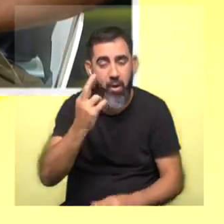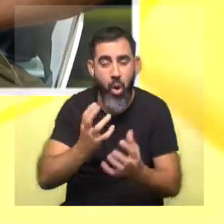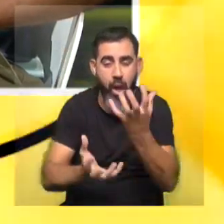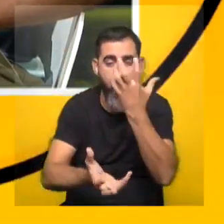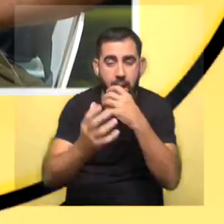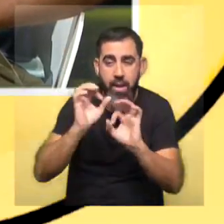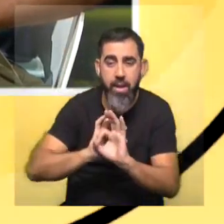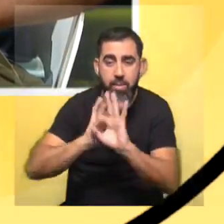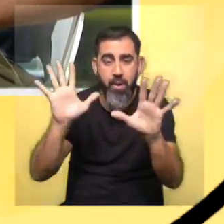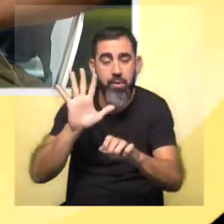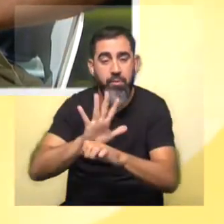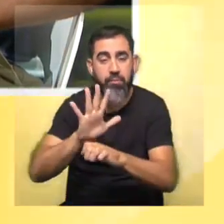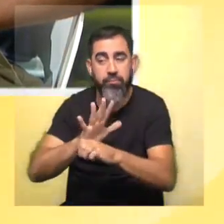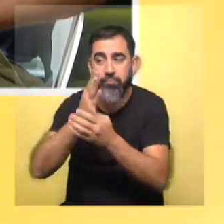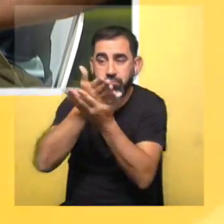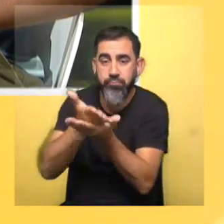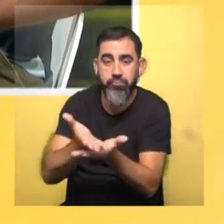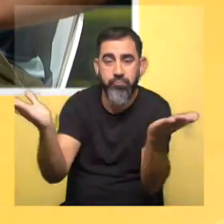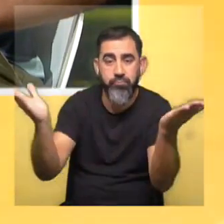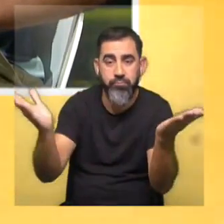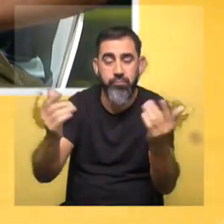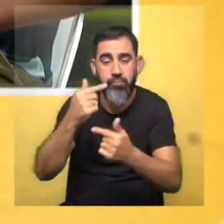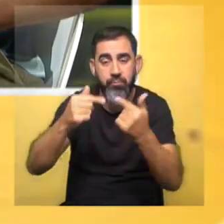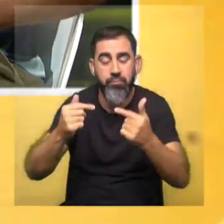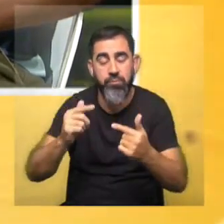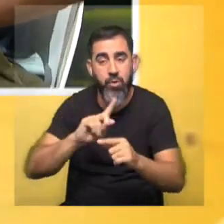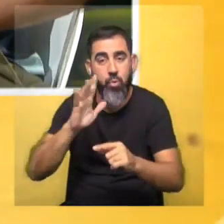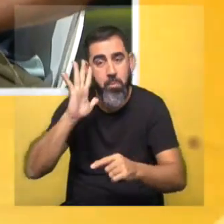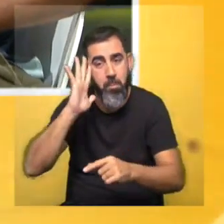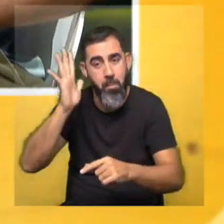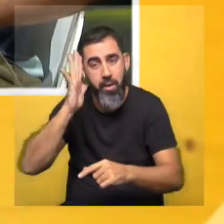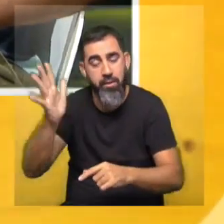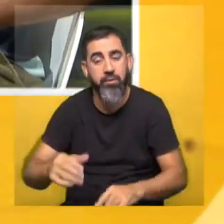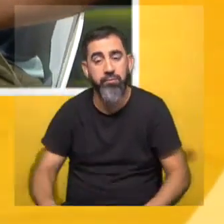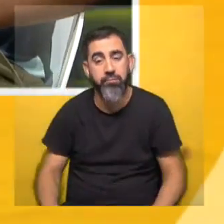estos videos son como una ventana a algo inesperado. Sí, porque